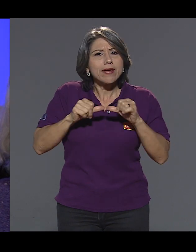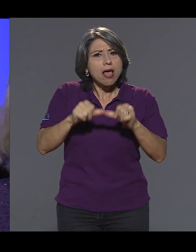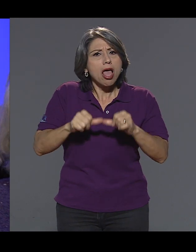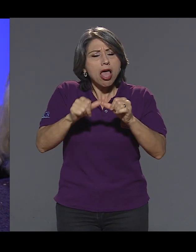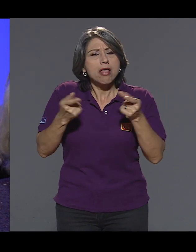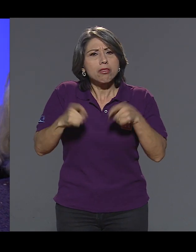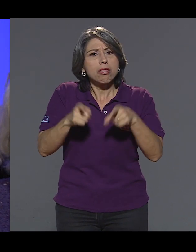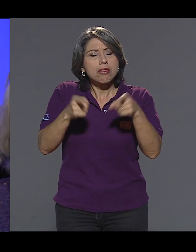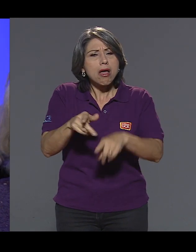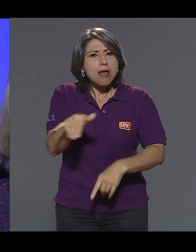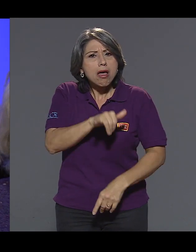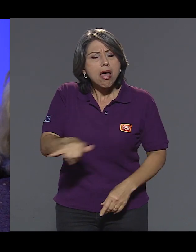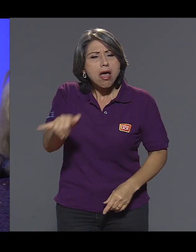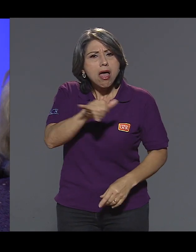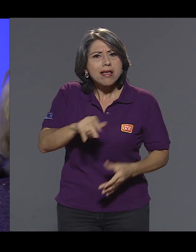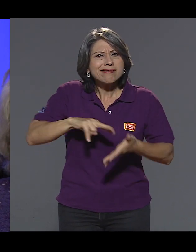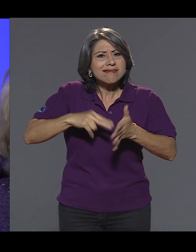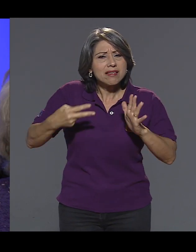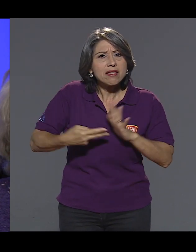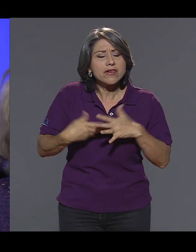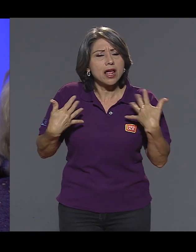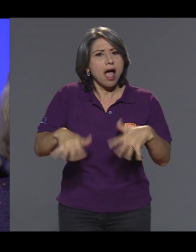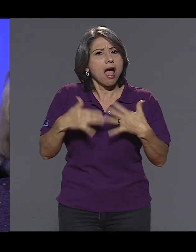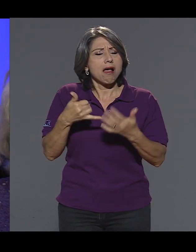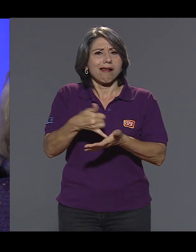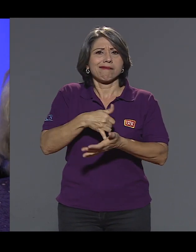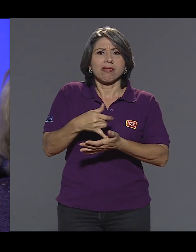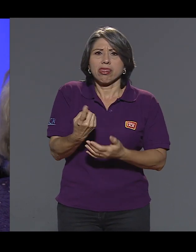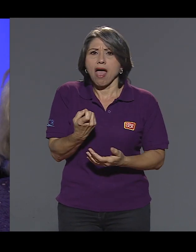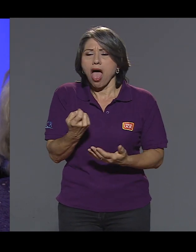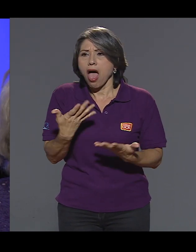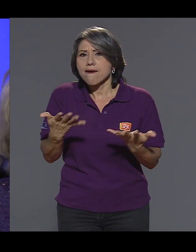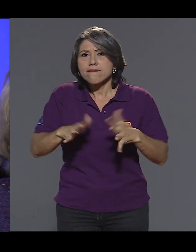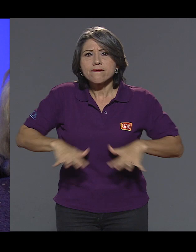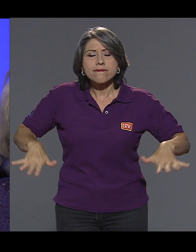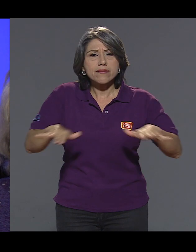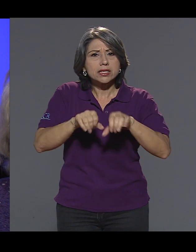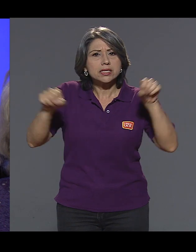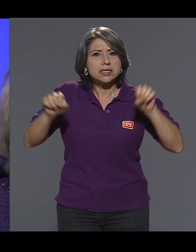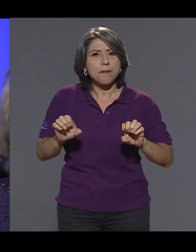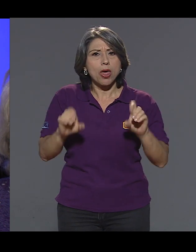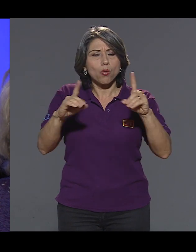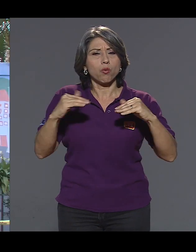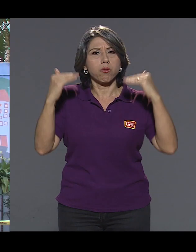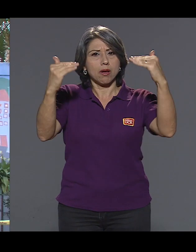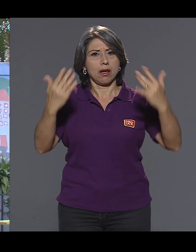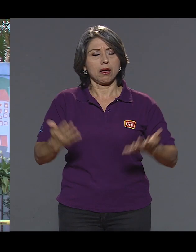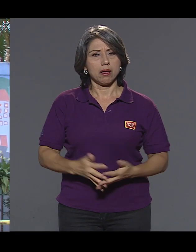cosas, verdad? Quiere decir que hay un déficit bastante grande en el sistema educativo superior.